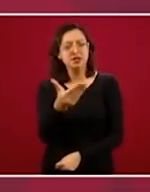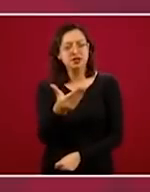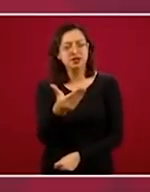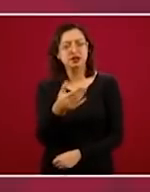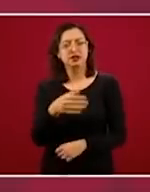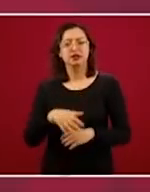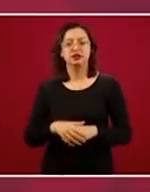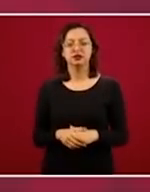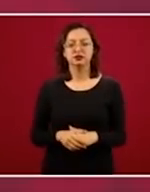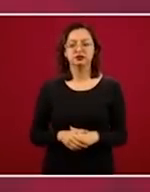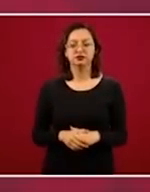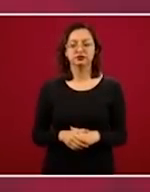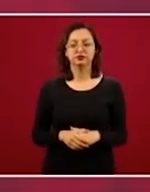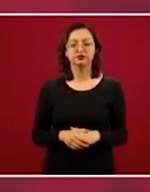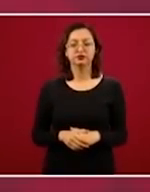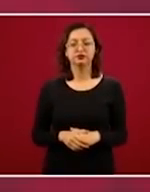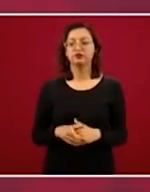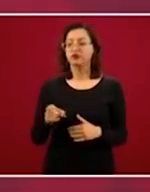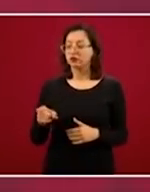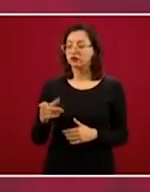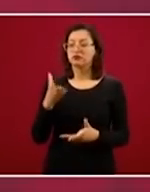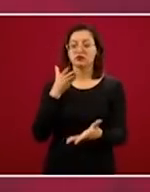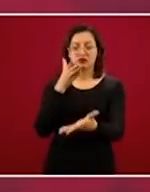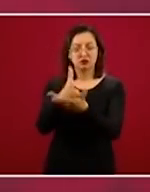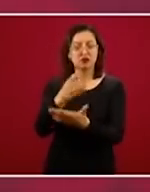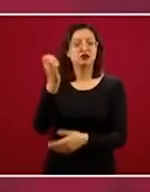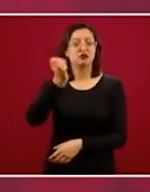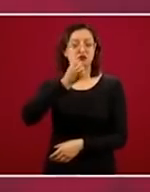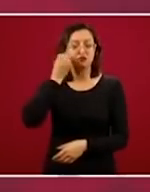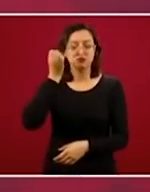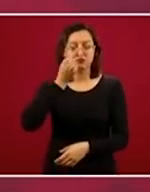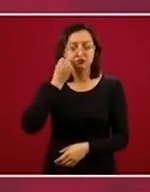y puedan ir a la escuela